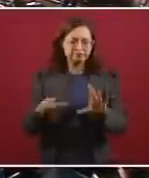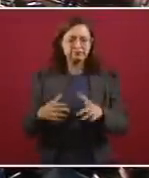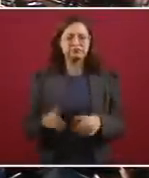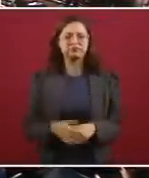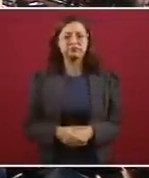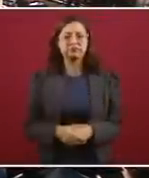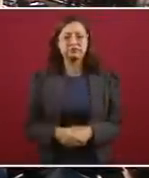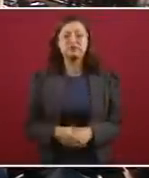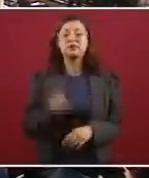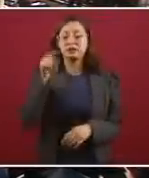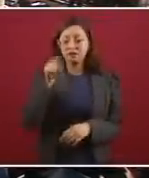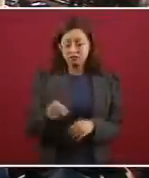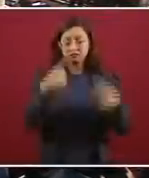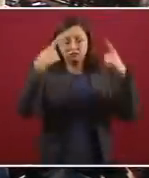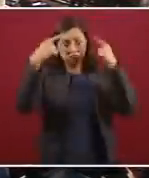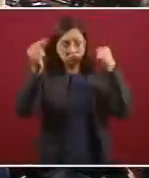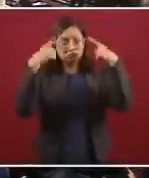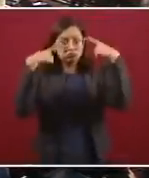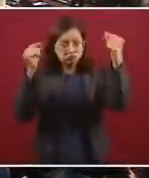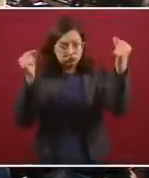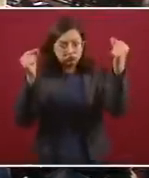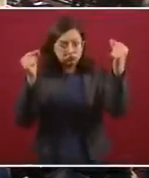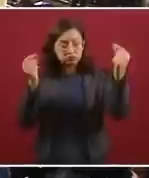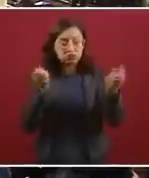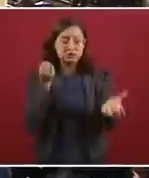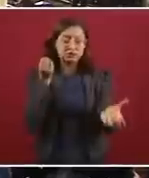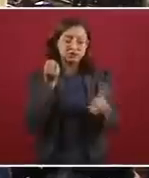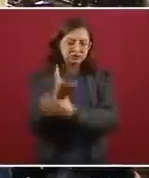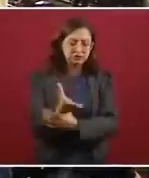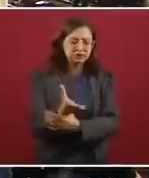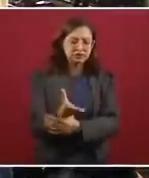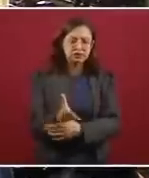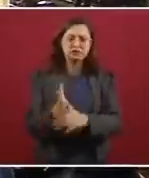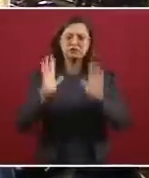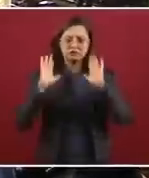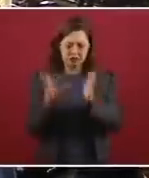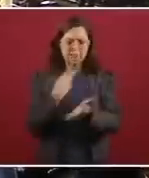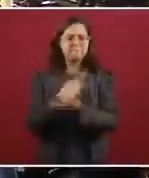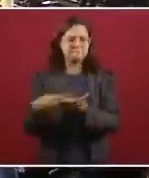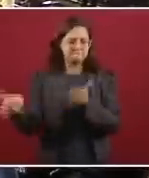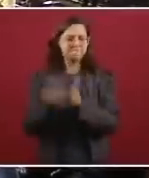que salga de la escuela normal va a salir con su plaza,